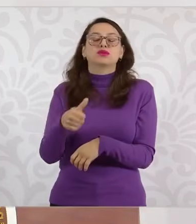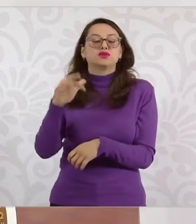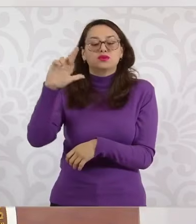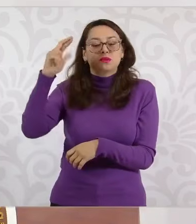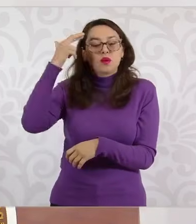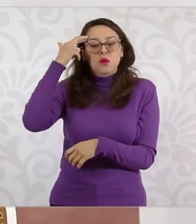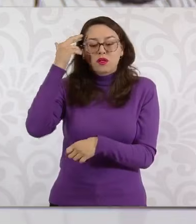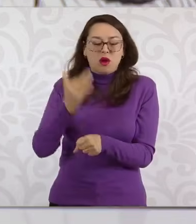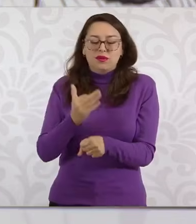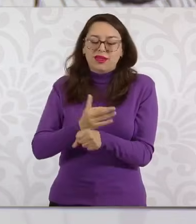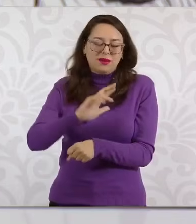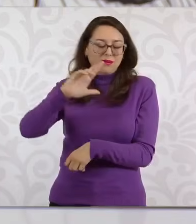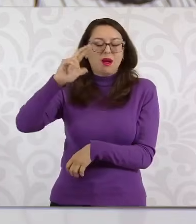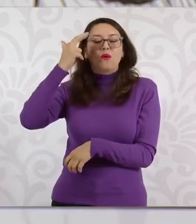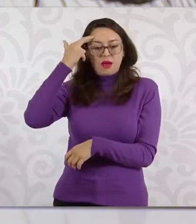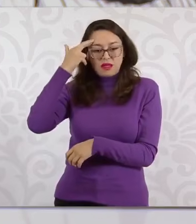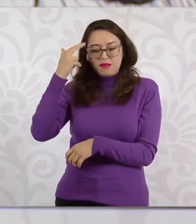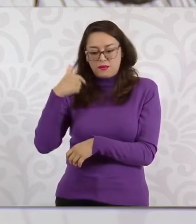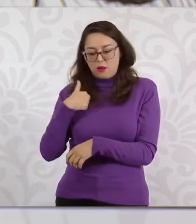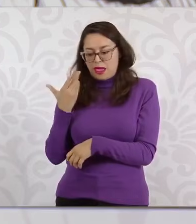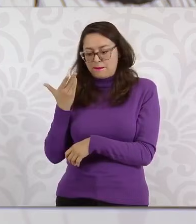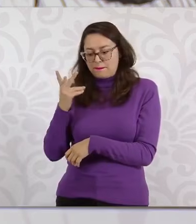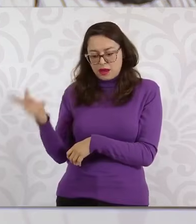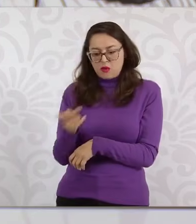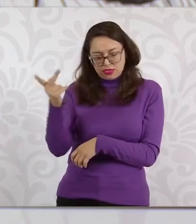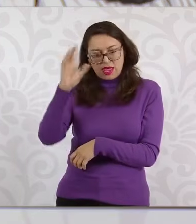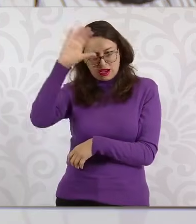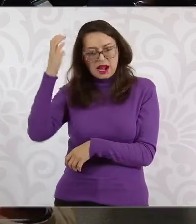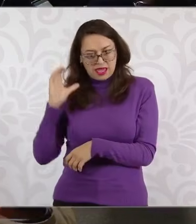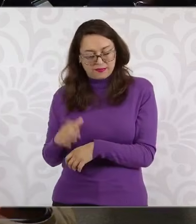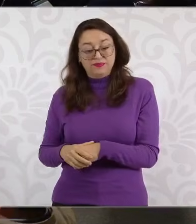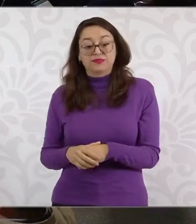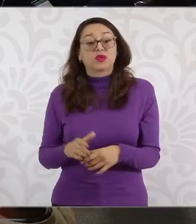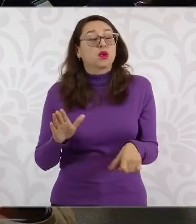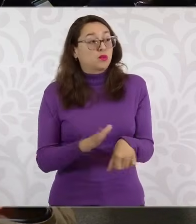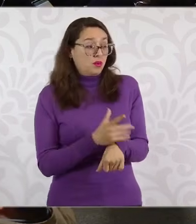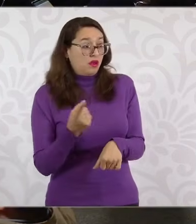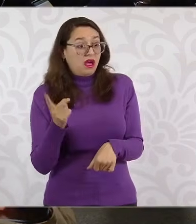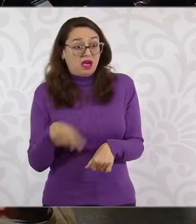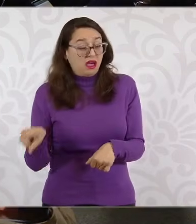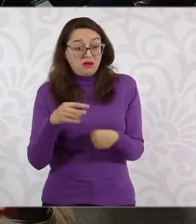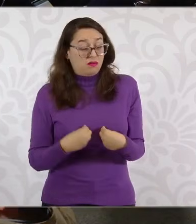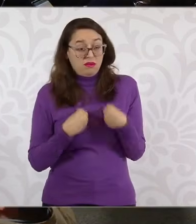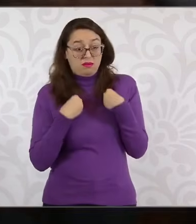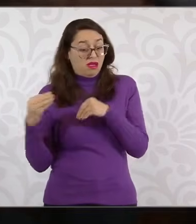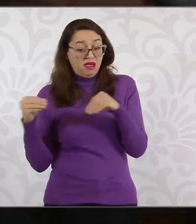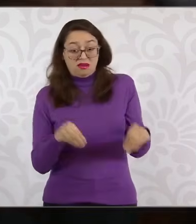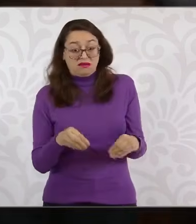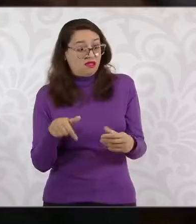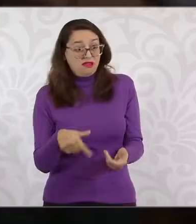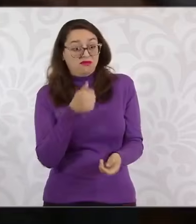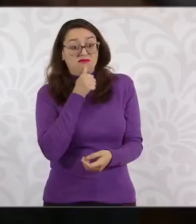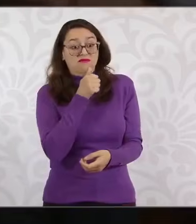final, pero lo revisamos con Clara ahora para ver cuál es la alternativa. Sí, porque todavía no tienen ellos el conocimiento de qué va a